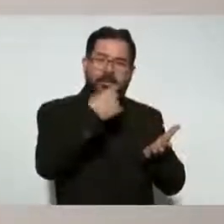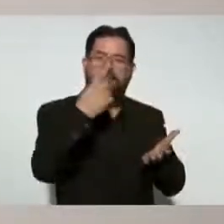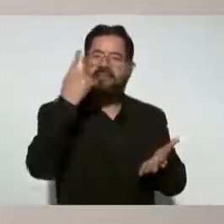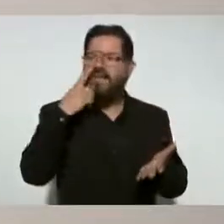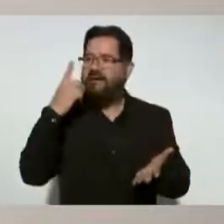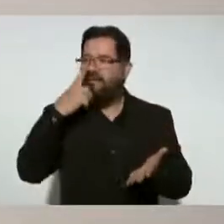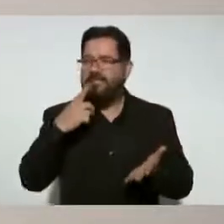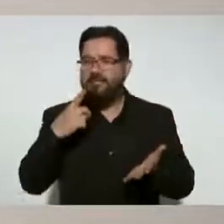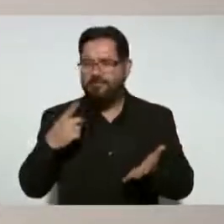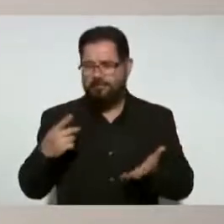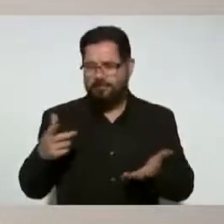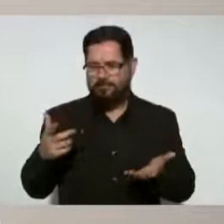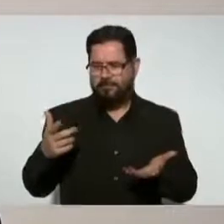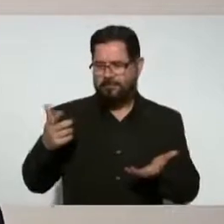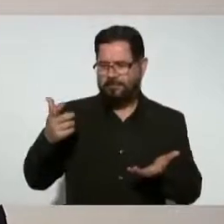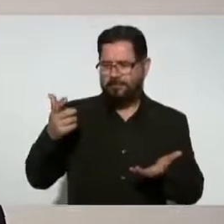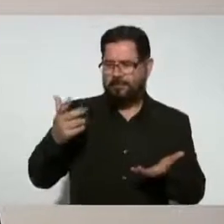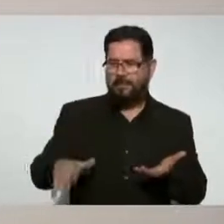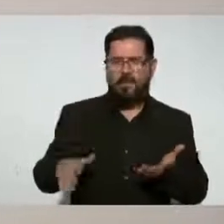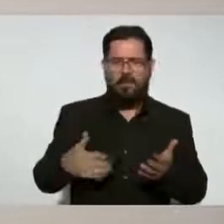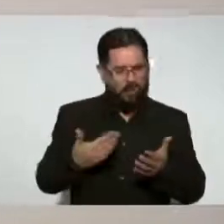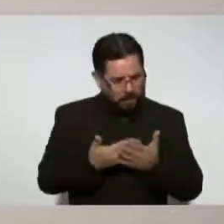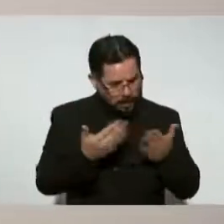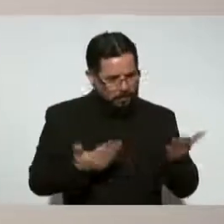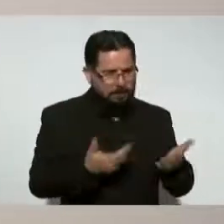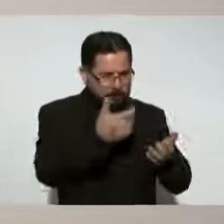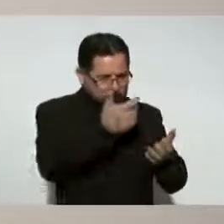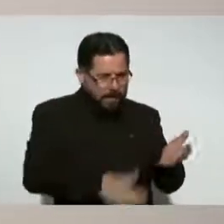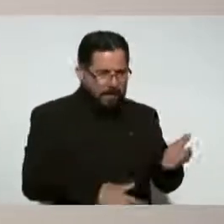comprar 15. Y así es todo.